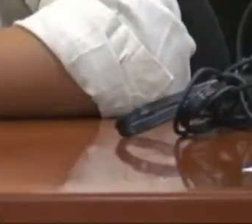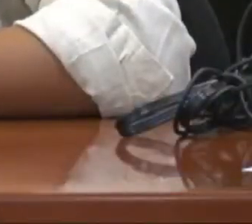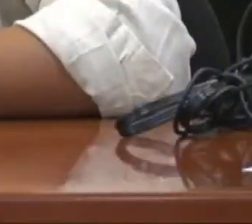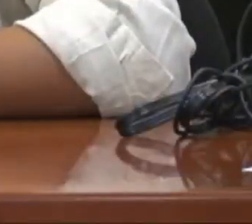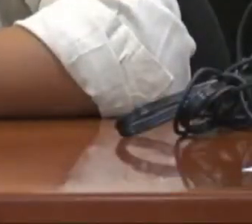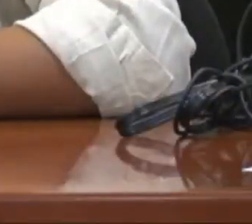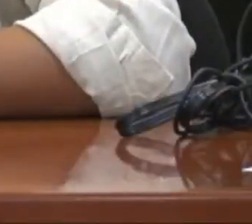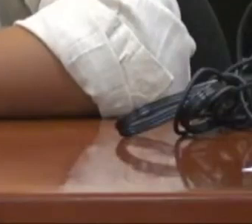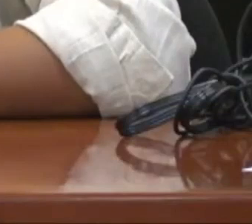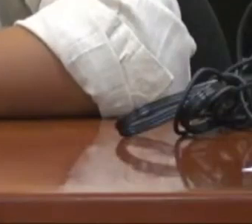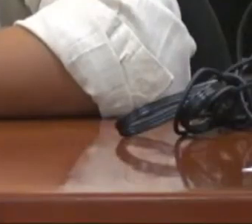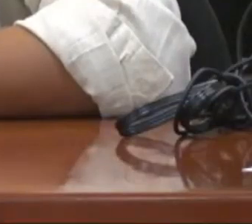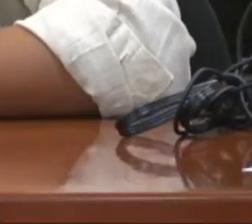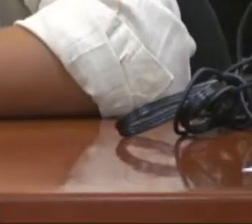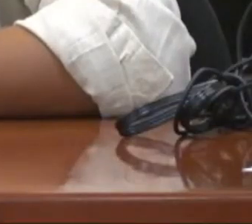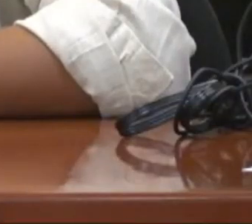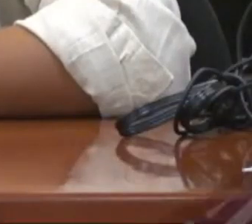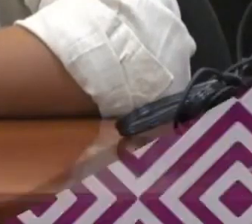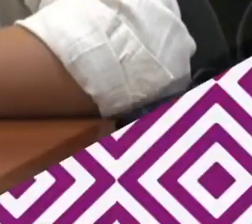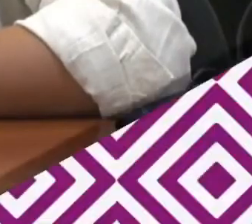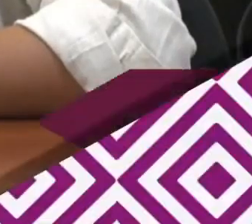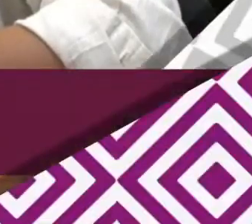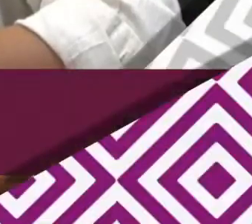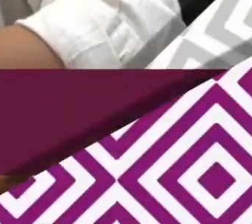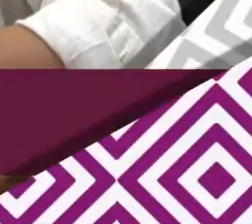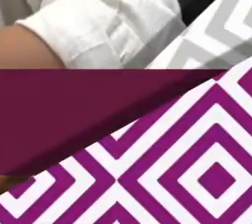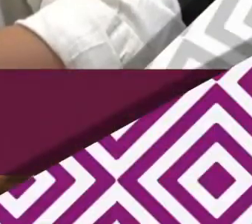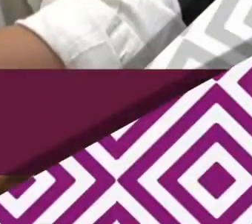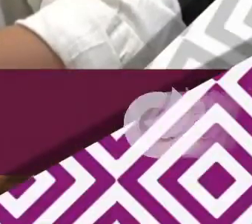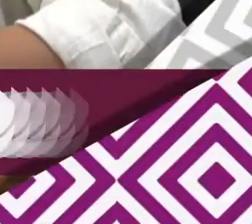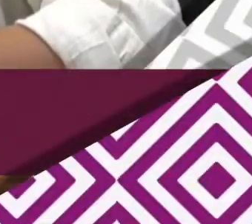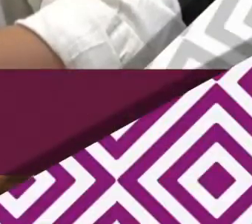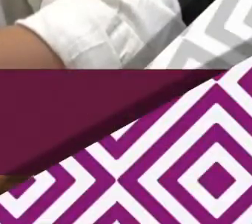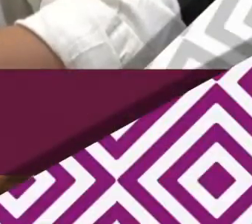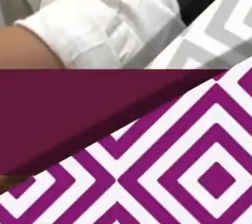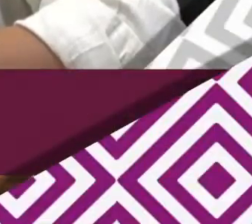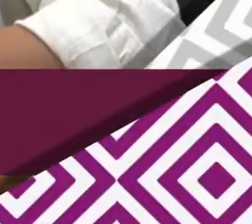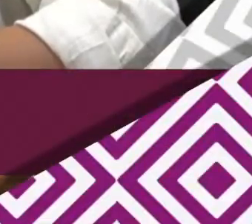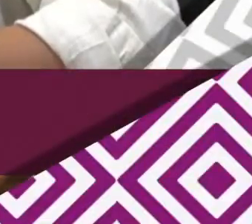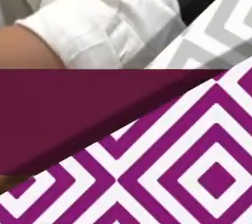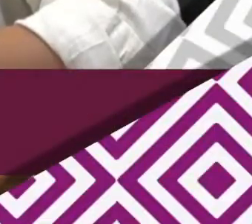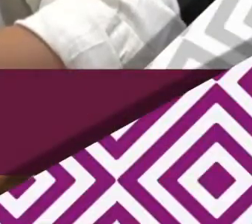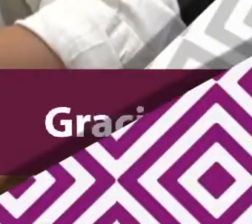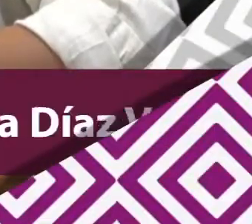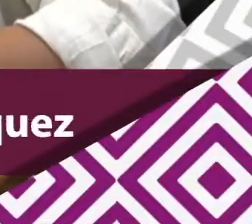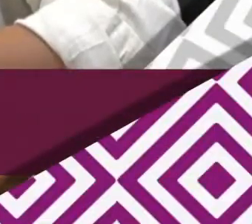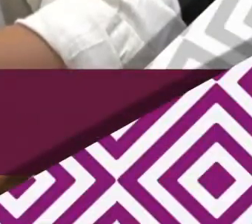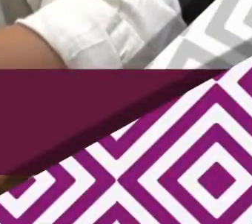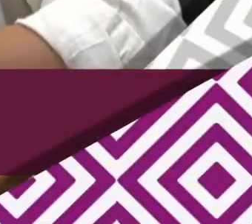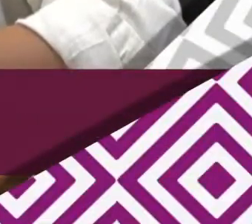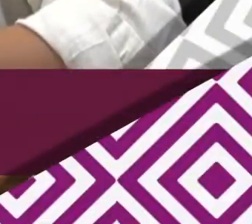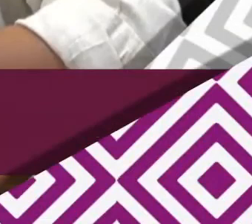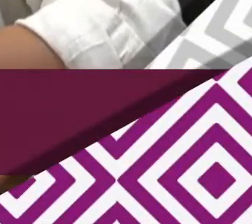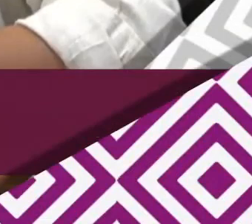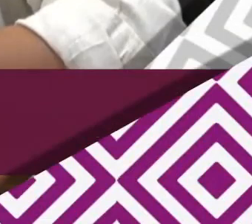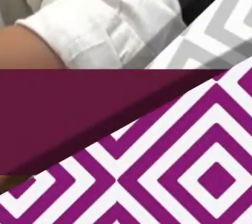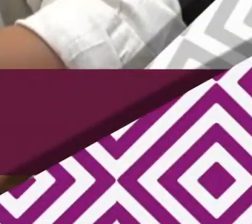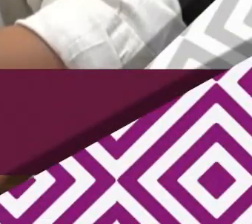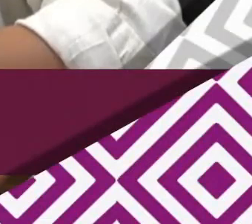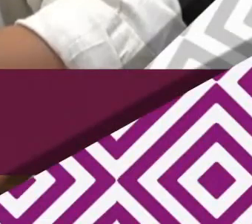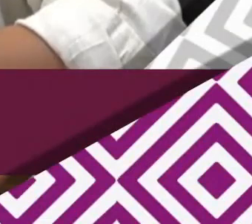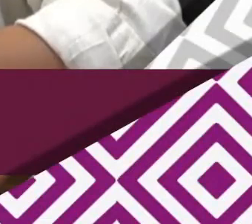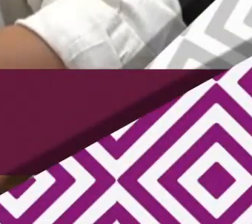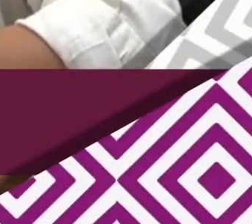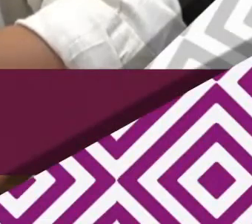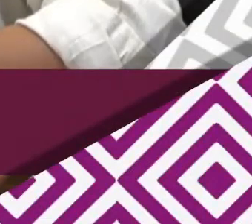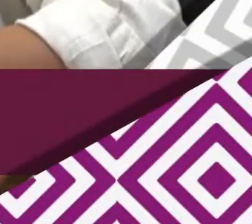relevancia de un ejercicio democrático como este. Muchas gracias también a través de ustedes a todas sus familias y a todas